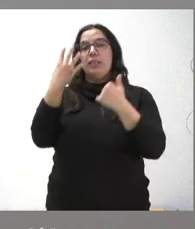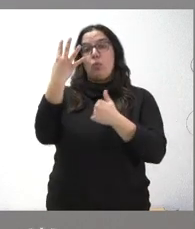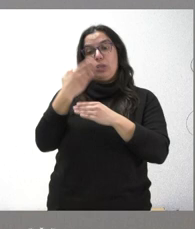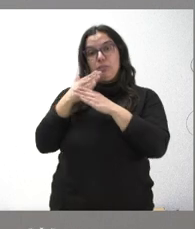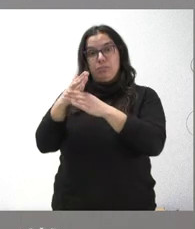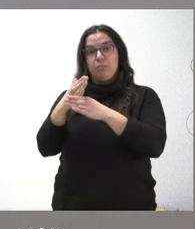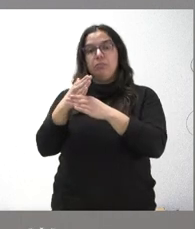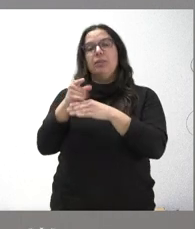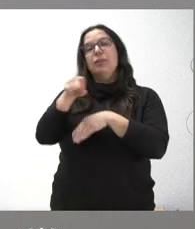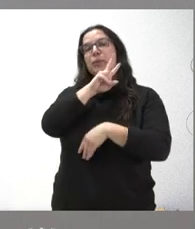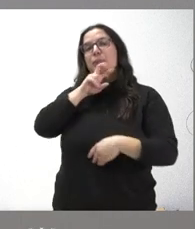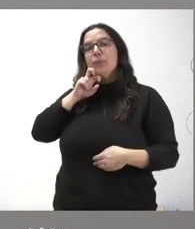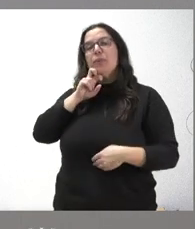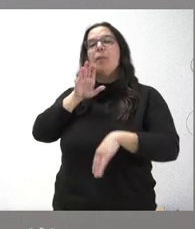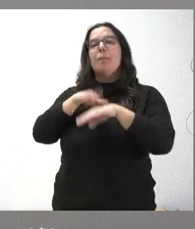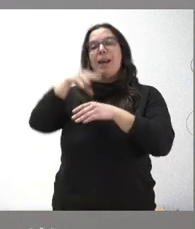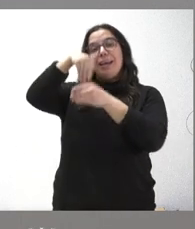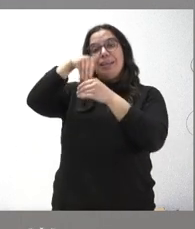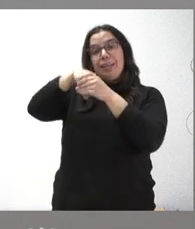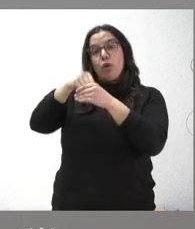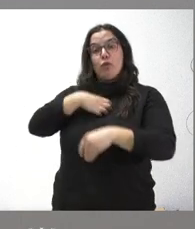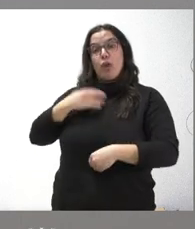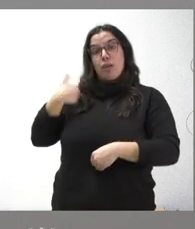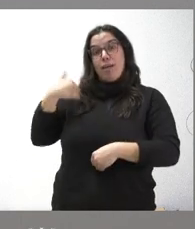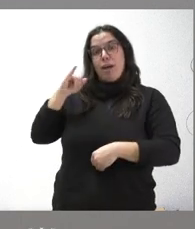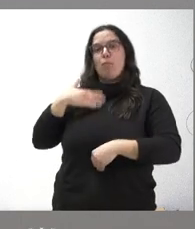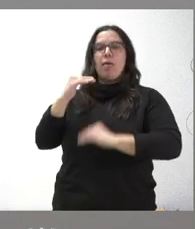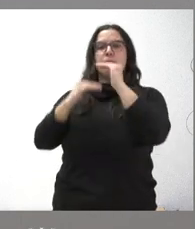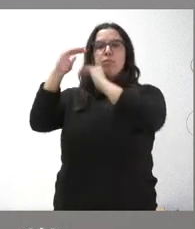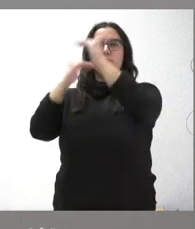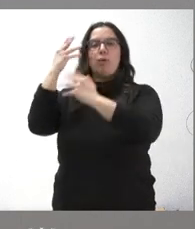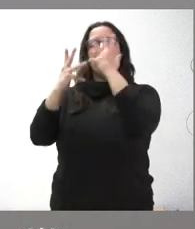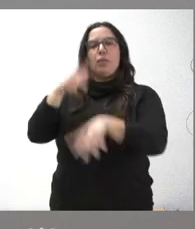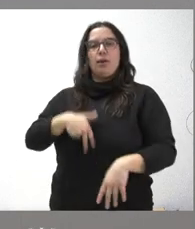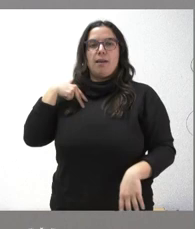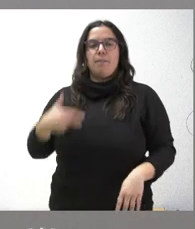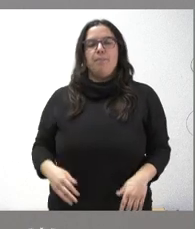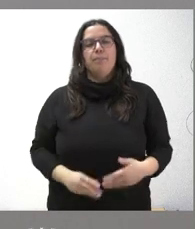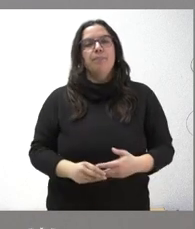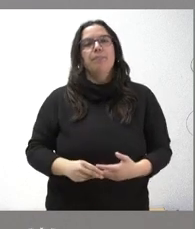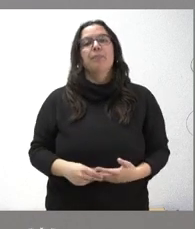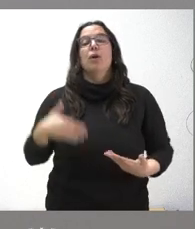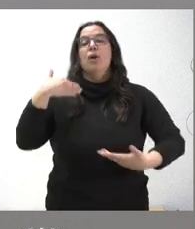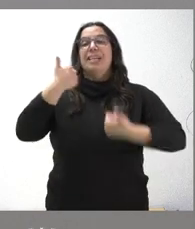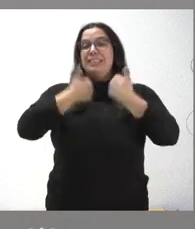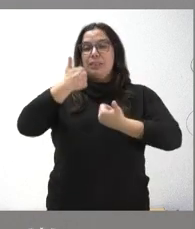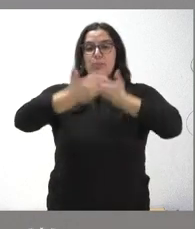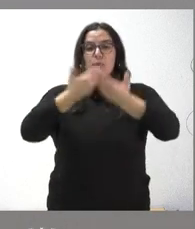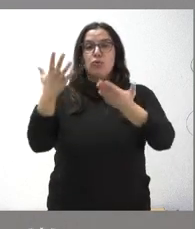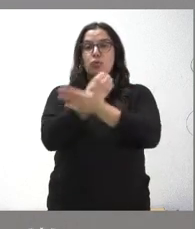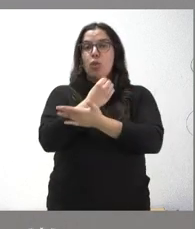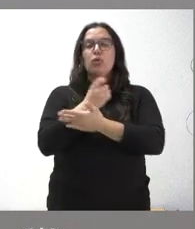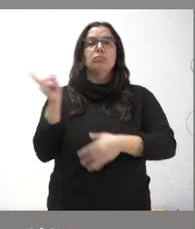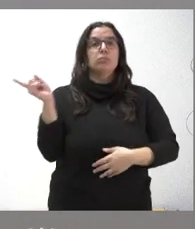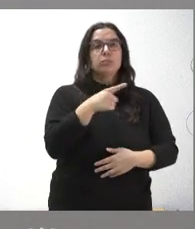restantes se reservan para el turno de promoción interna en la administración general en todos los procesos electivos se reservará el 10% del